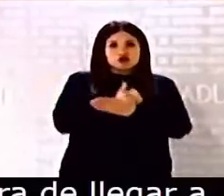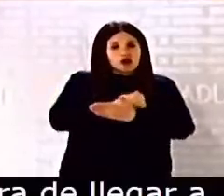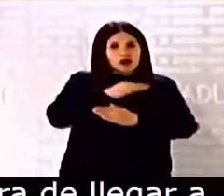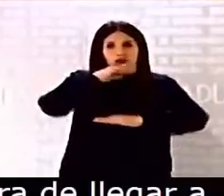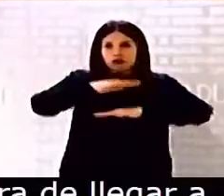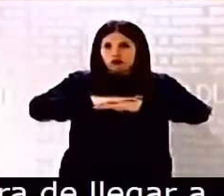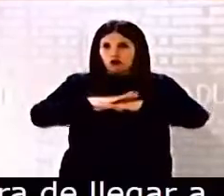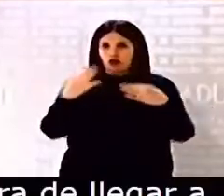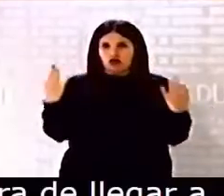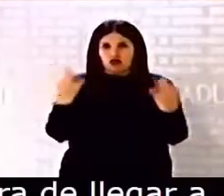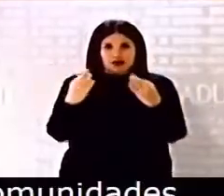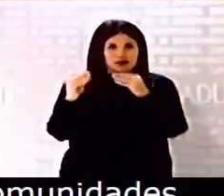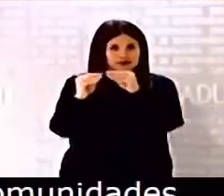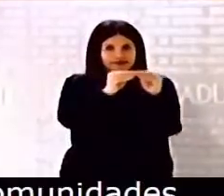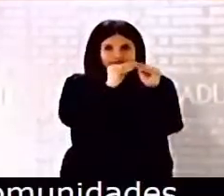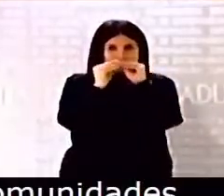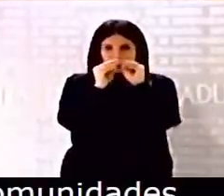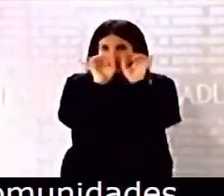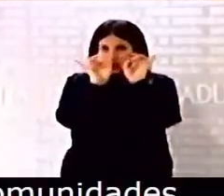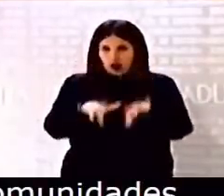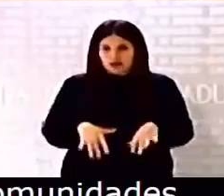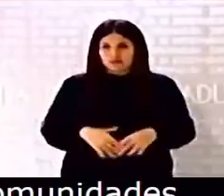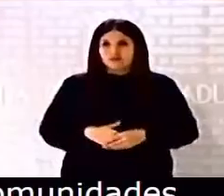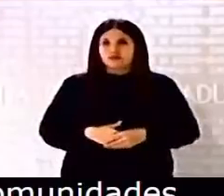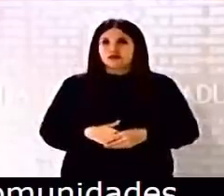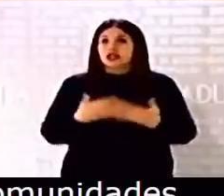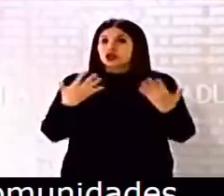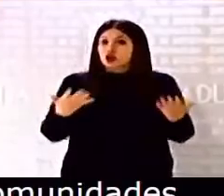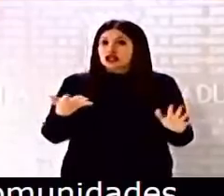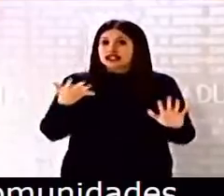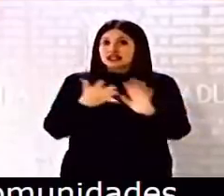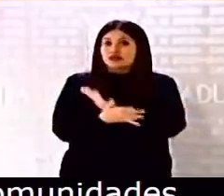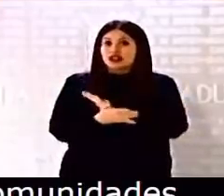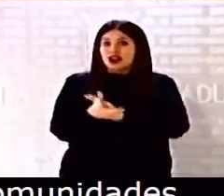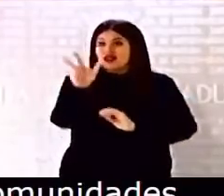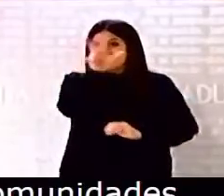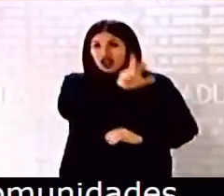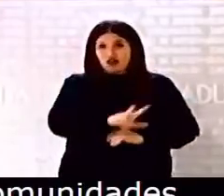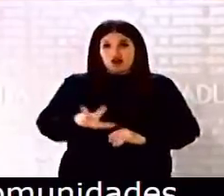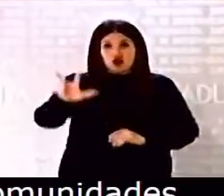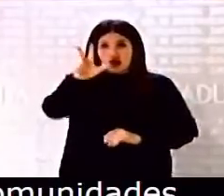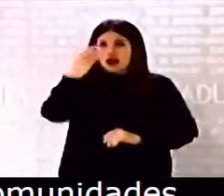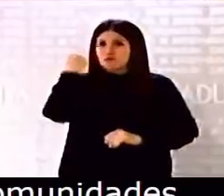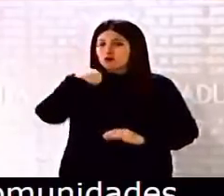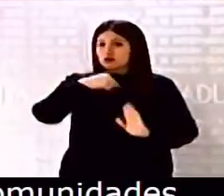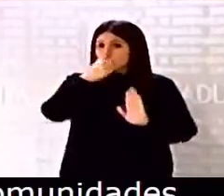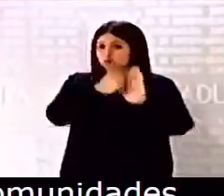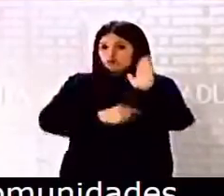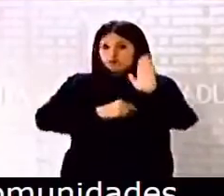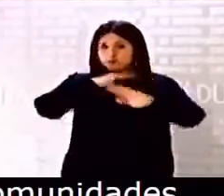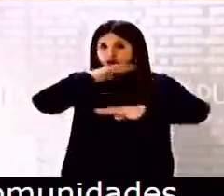comunicada. Por lo tanto, se aplicará en todo el territorio nacional,